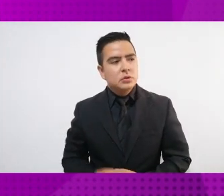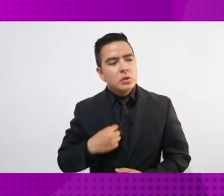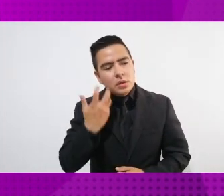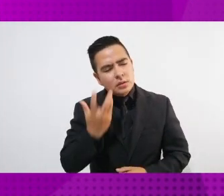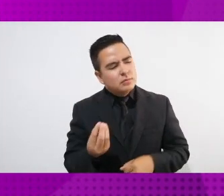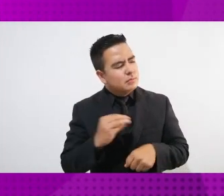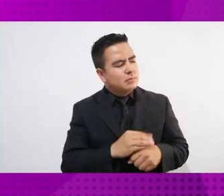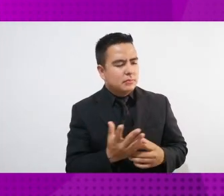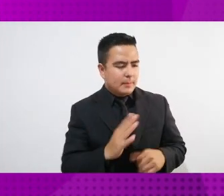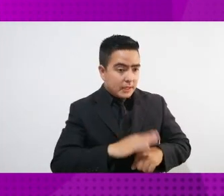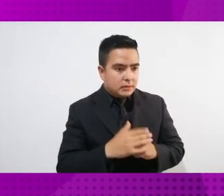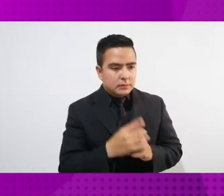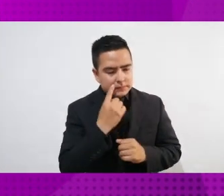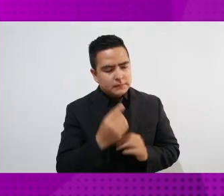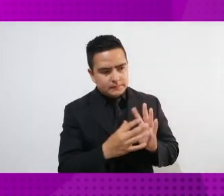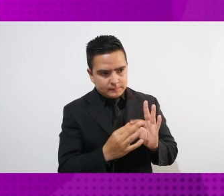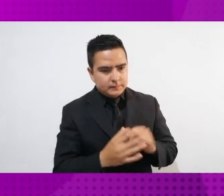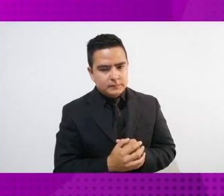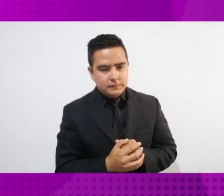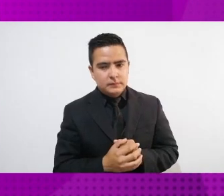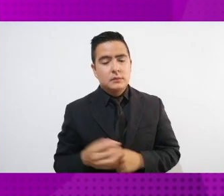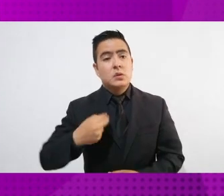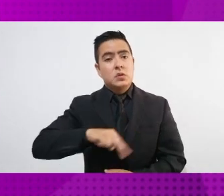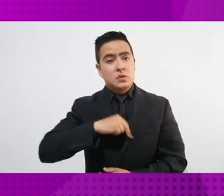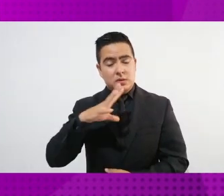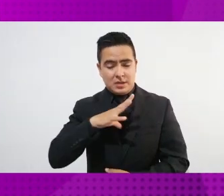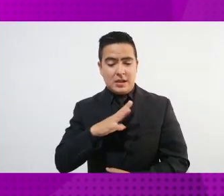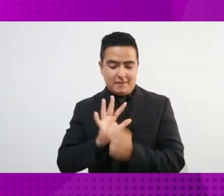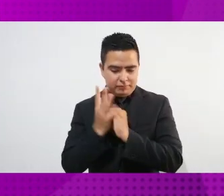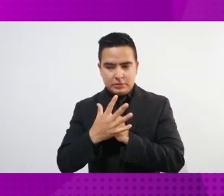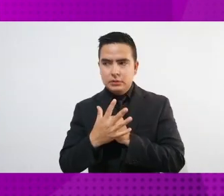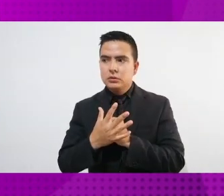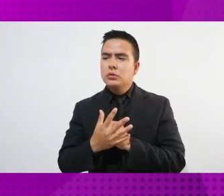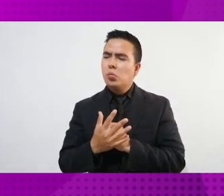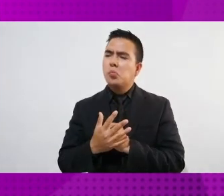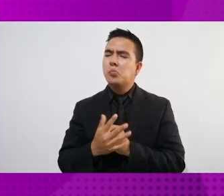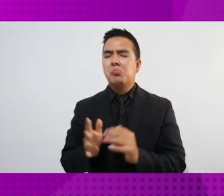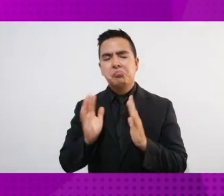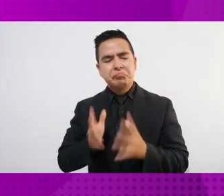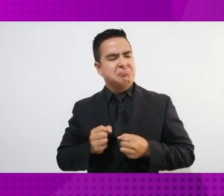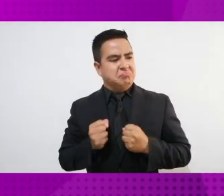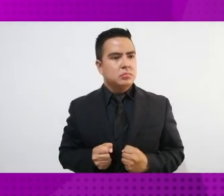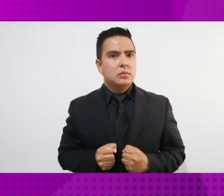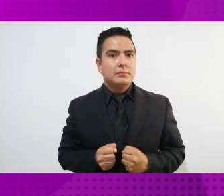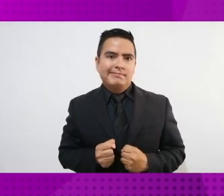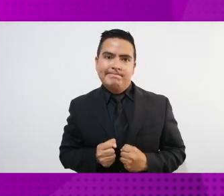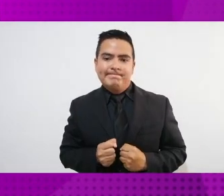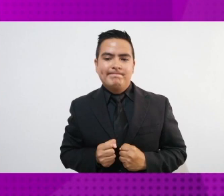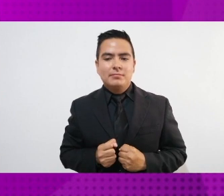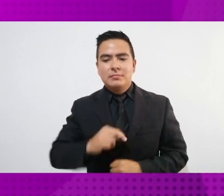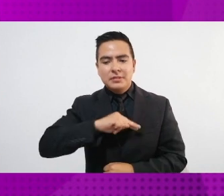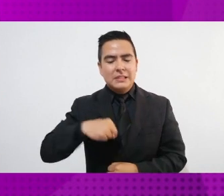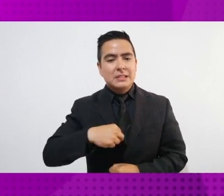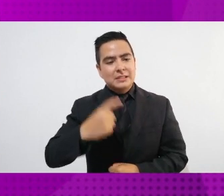Pues algo sí que me gustaría decir es que, en efecto, no estábamos preparados para una contingencia como esta, pero